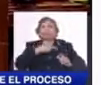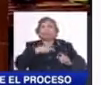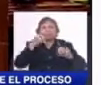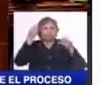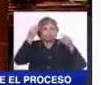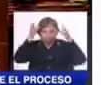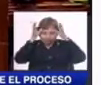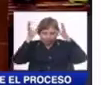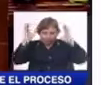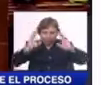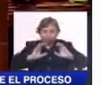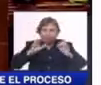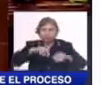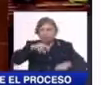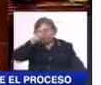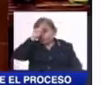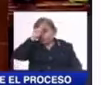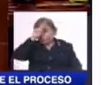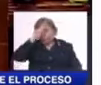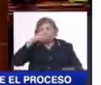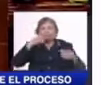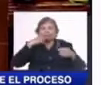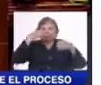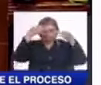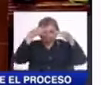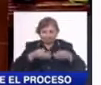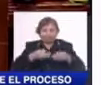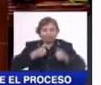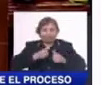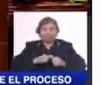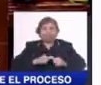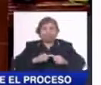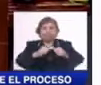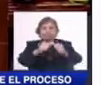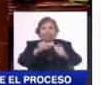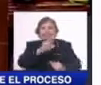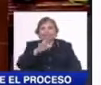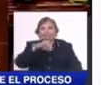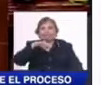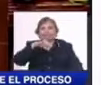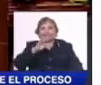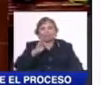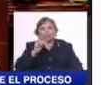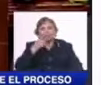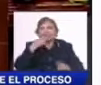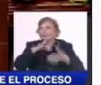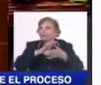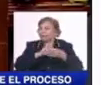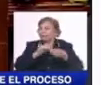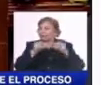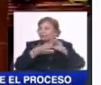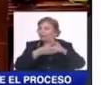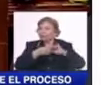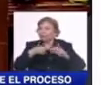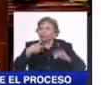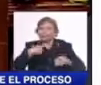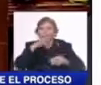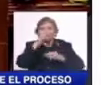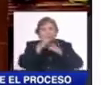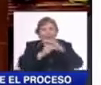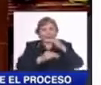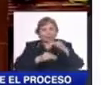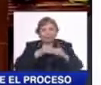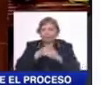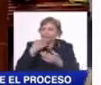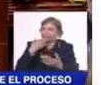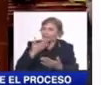desacuerdos. El Perú debe de seguir existiendo como la república en la historia de nuestro país y del mundo.